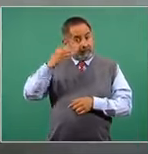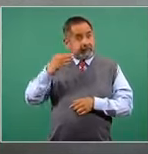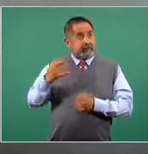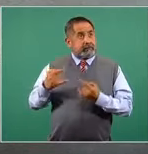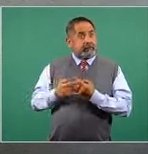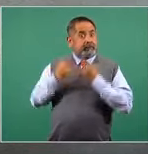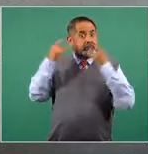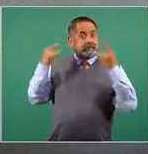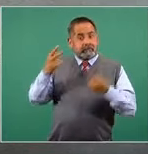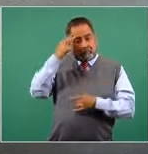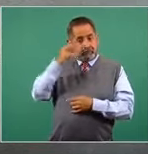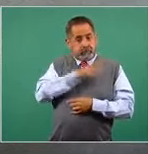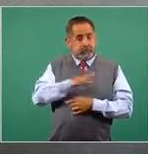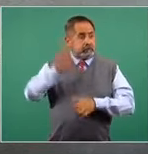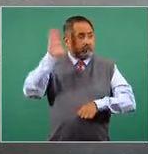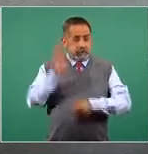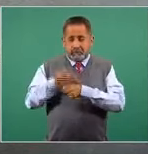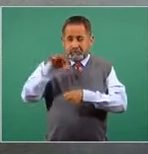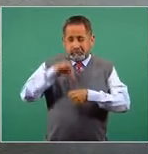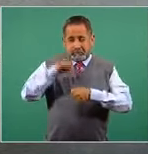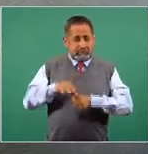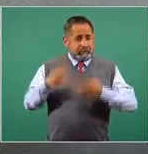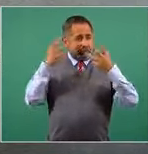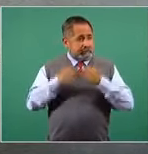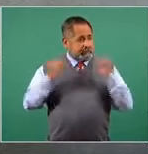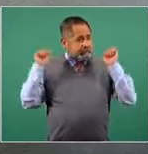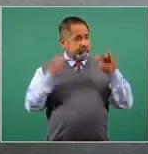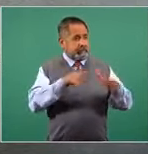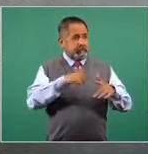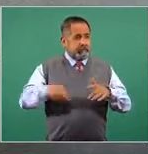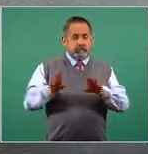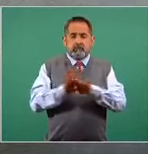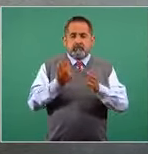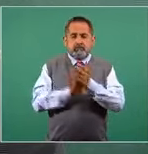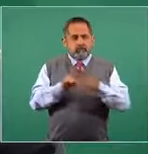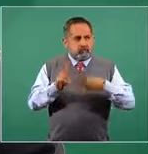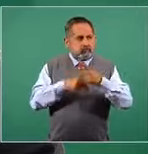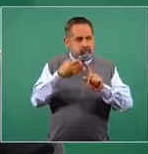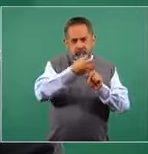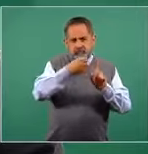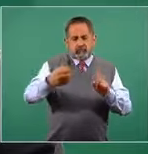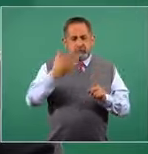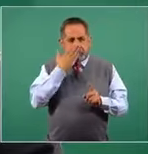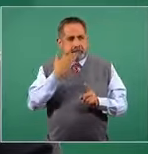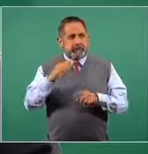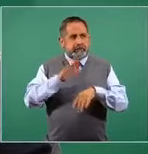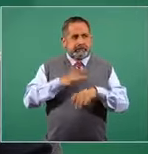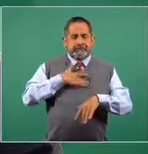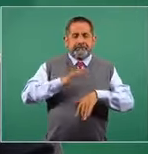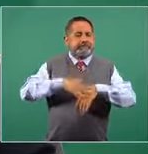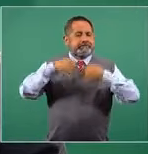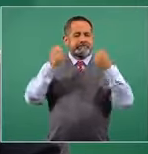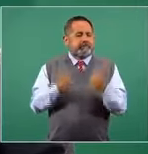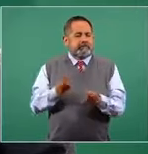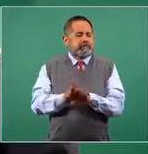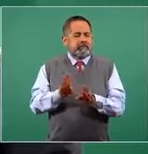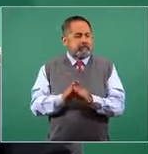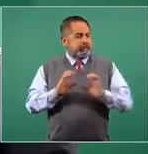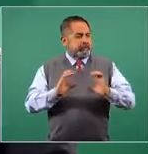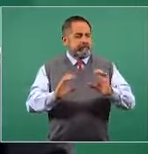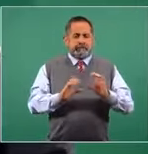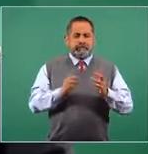en la historia de México hasta el momento, pero que transcurra en unas condiciones favorables a conservar la seguridad sanitaria. Ya sea